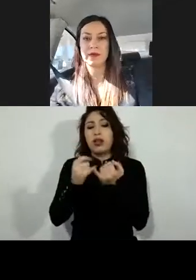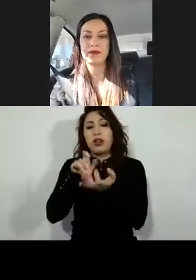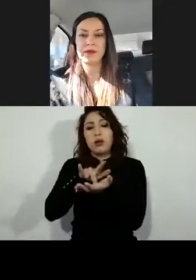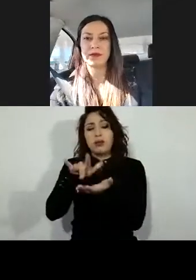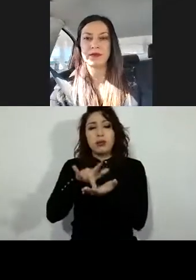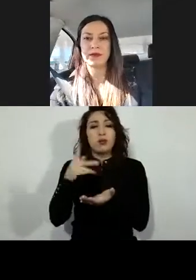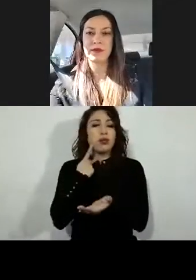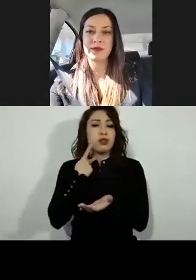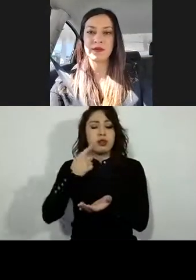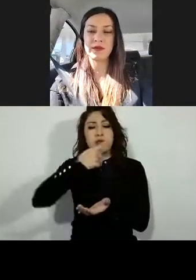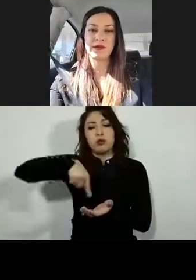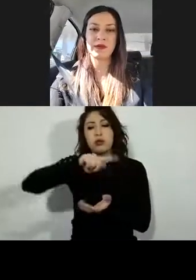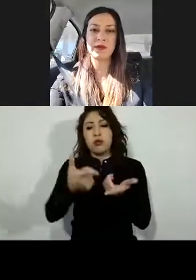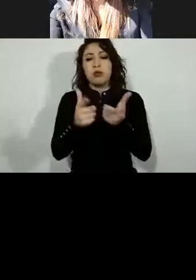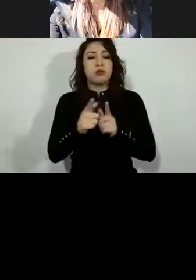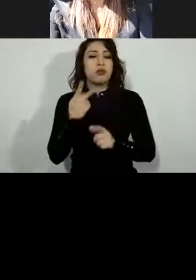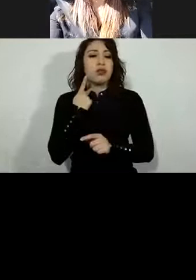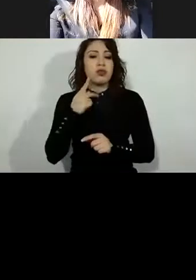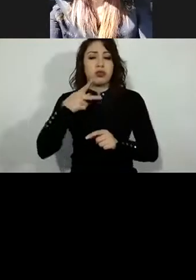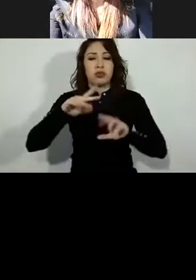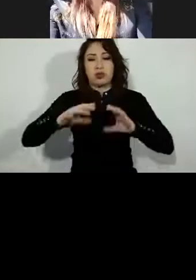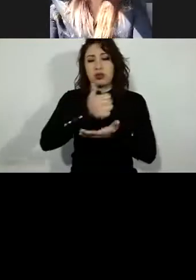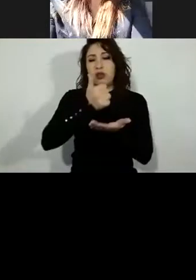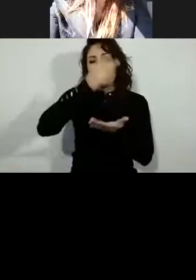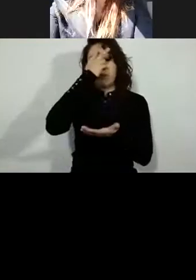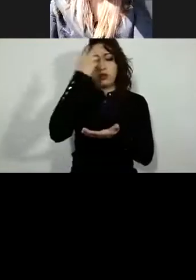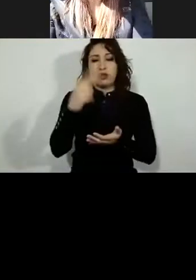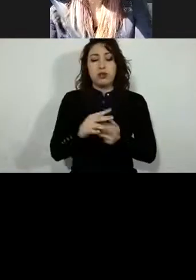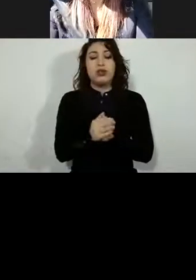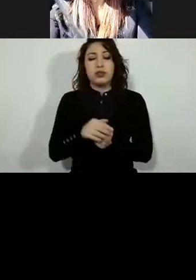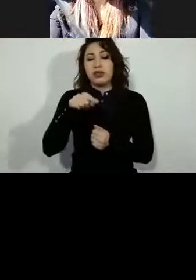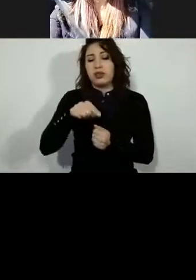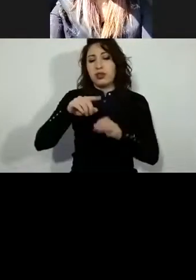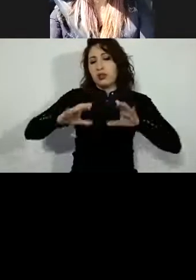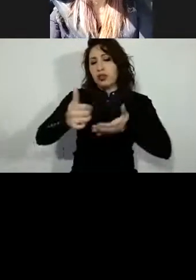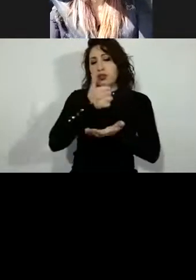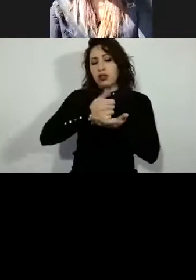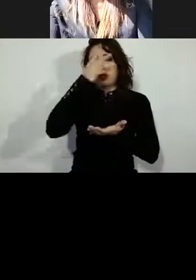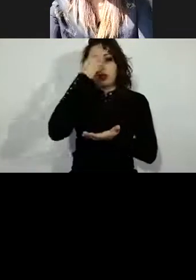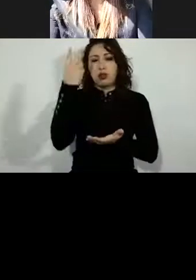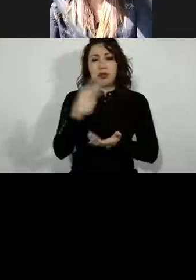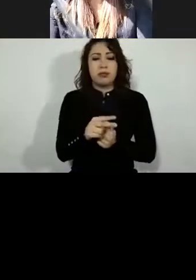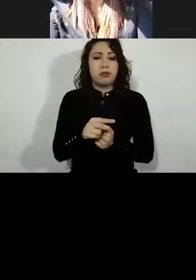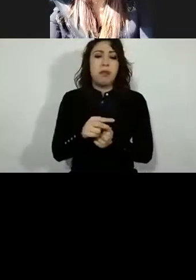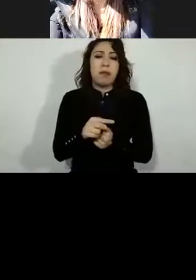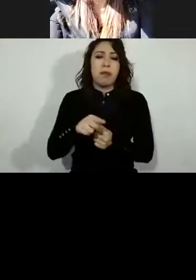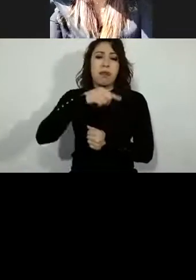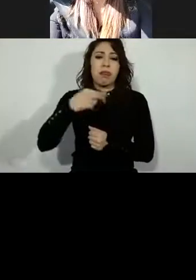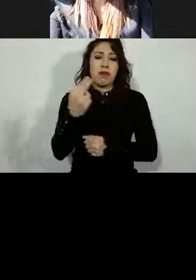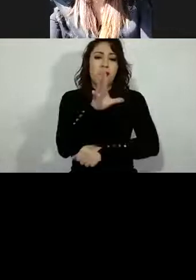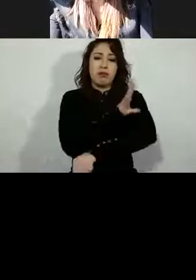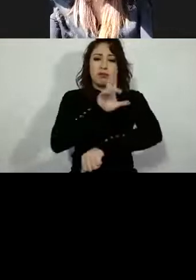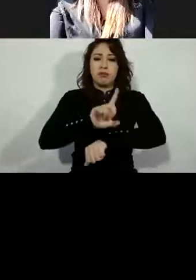de la Ciudad de México. Este Congreso tiene, por supuesto, la firme convicción de hacer un parlamento abierto, de ser un